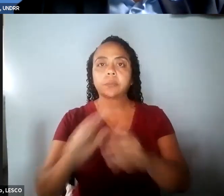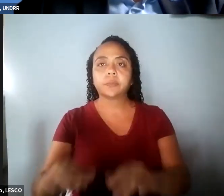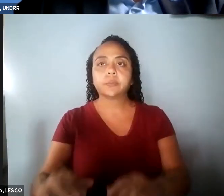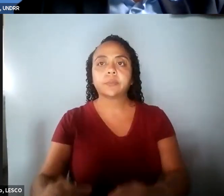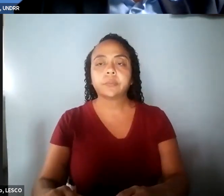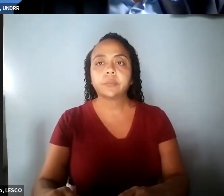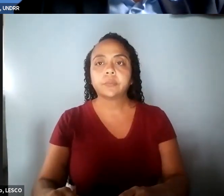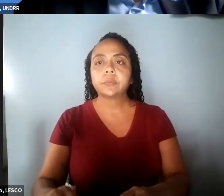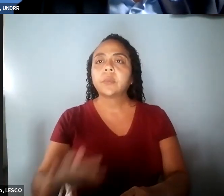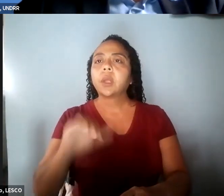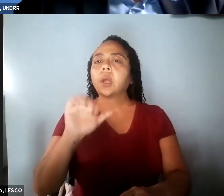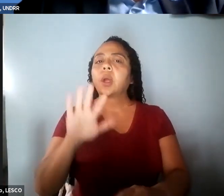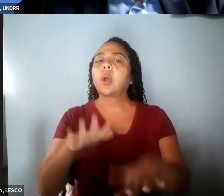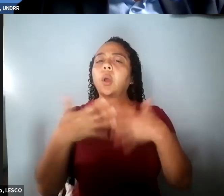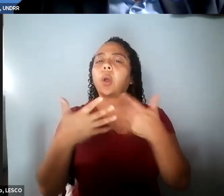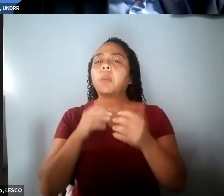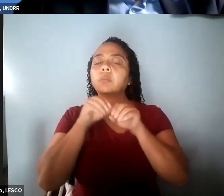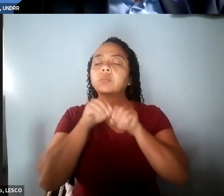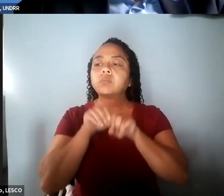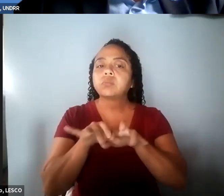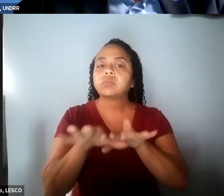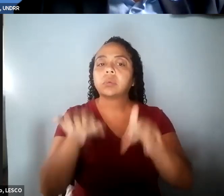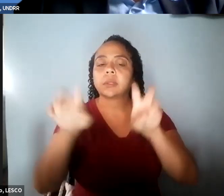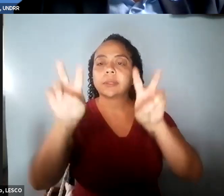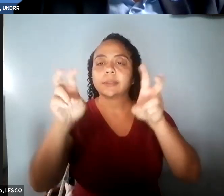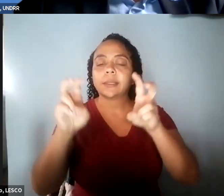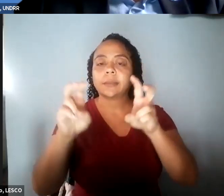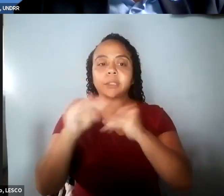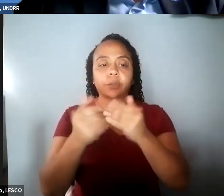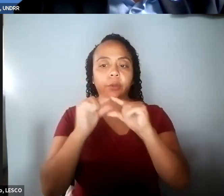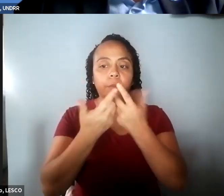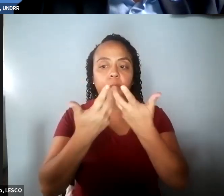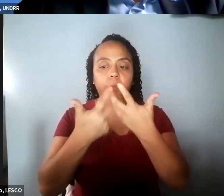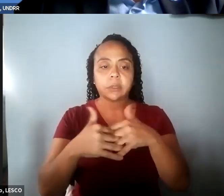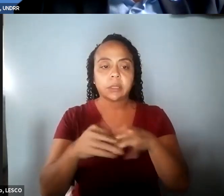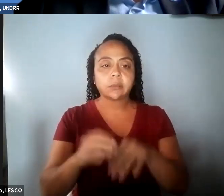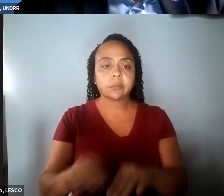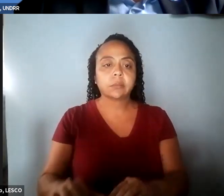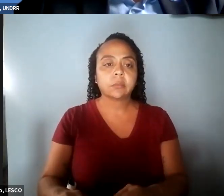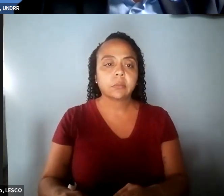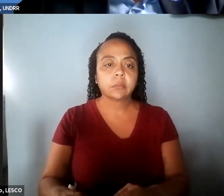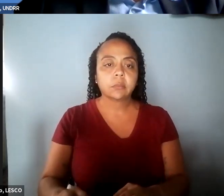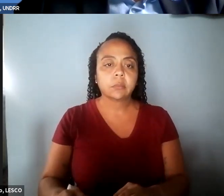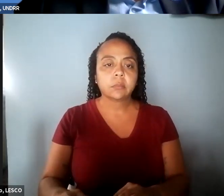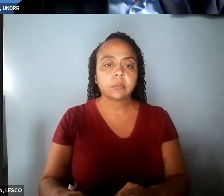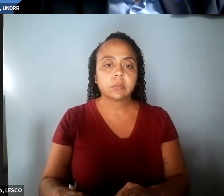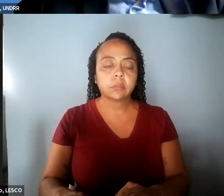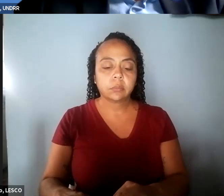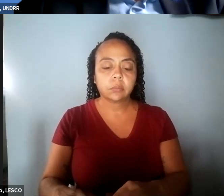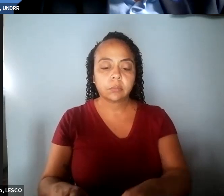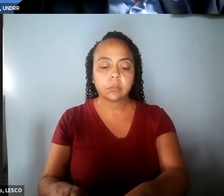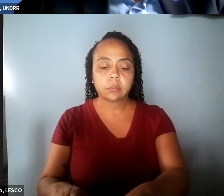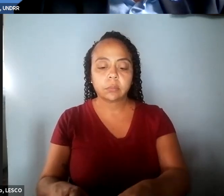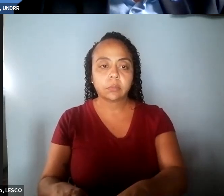ido permeando terminando este tema en todo el grupo empresarial particularmente cuando ustedes ya